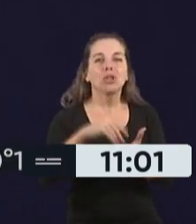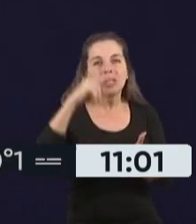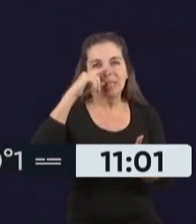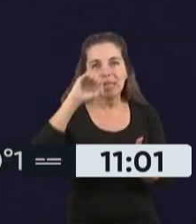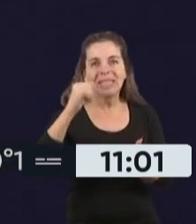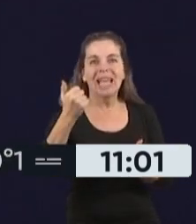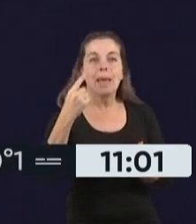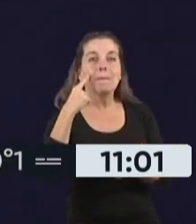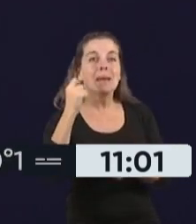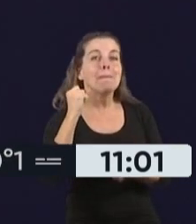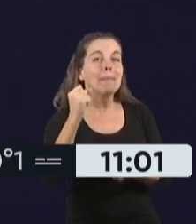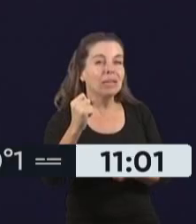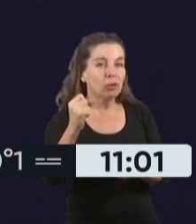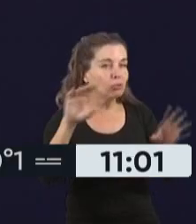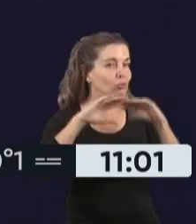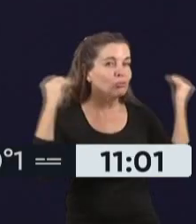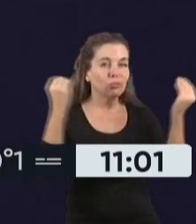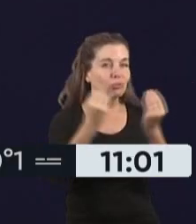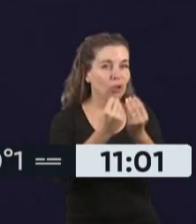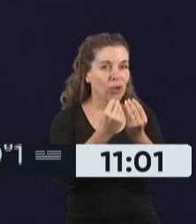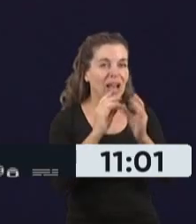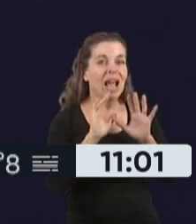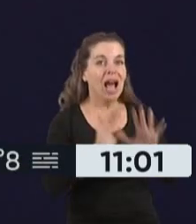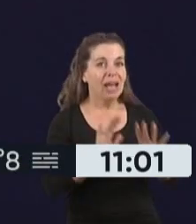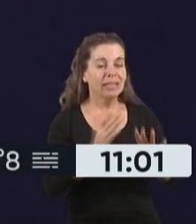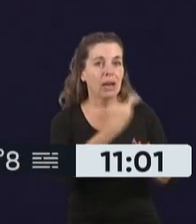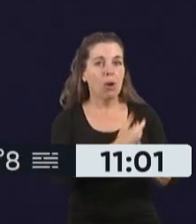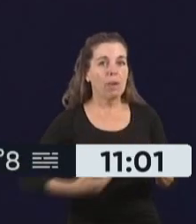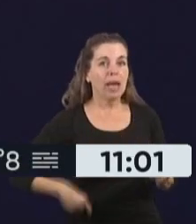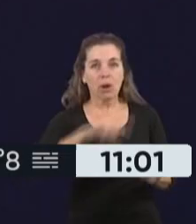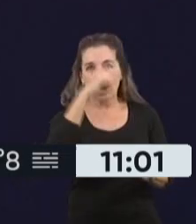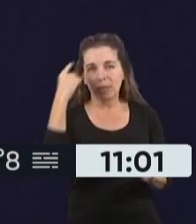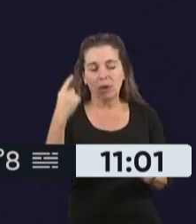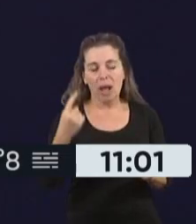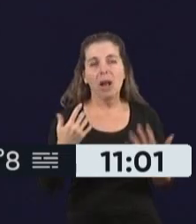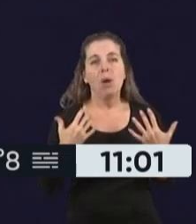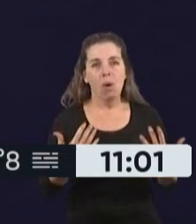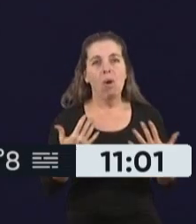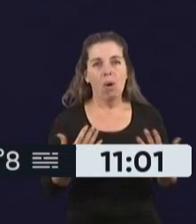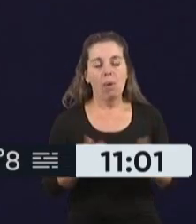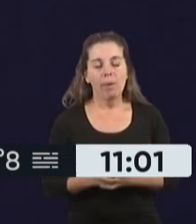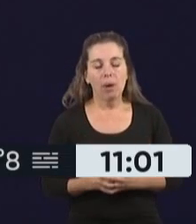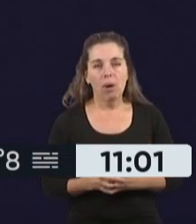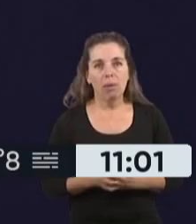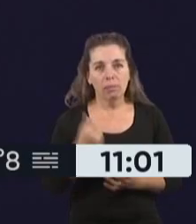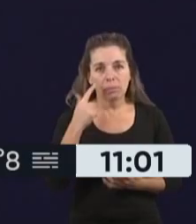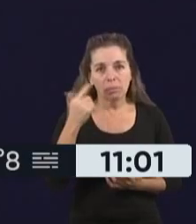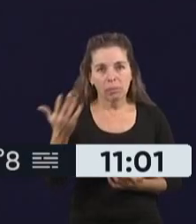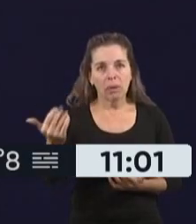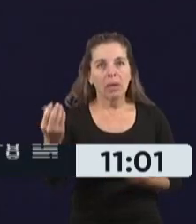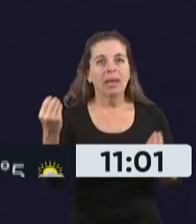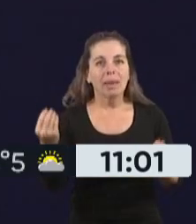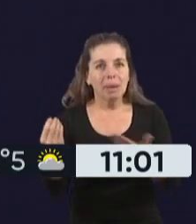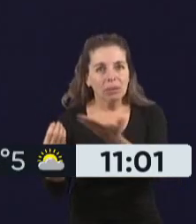130.706.000 pesos. Y en este sentido, el Gobierno Nacional y, por supuesto... Adelante, adelante. ¿Qué